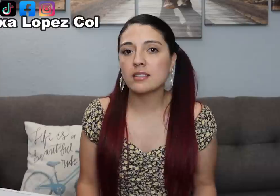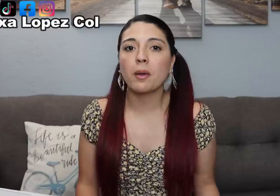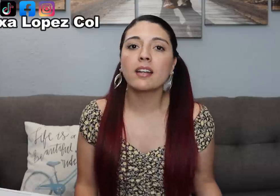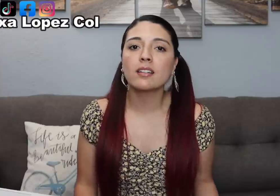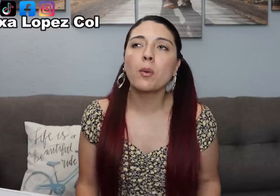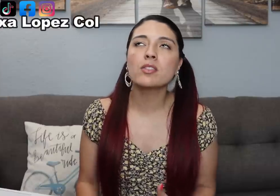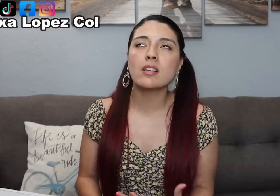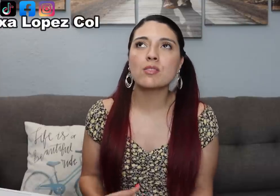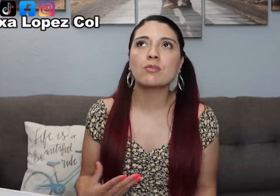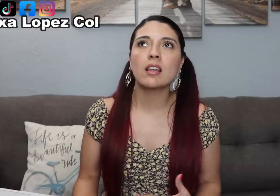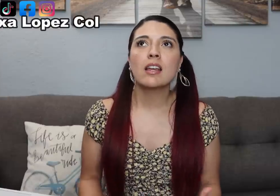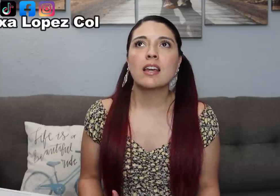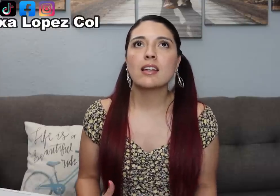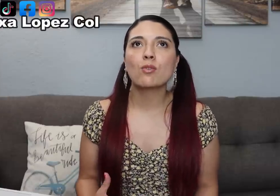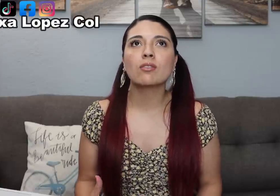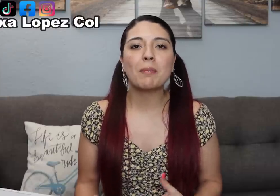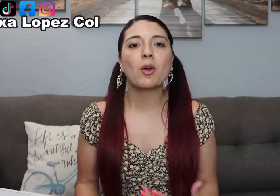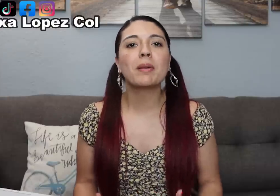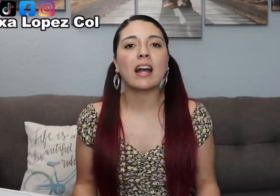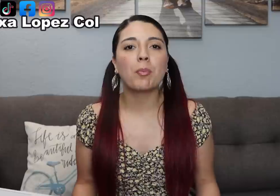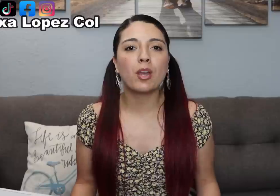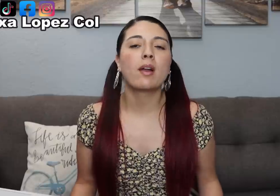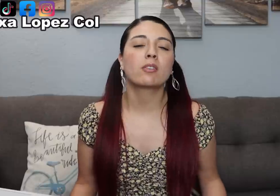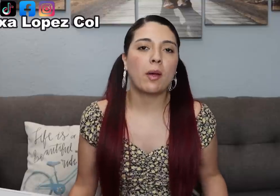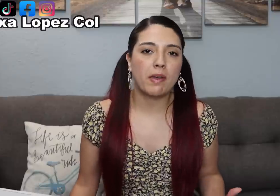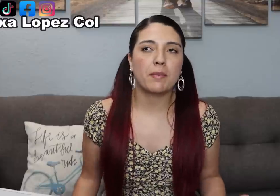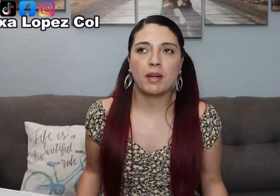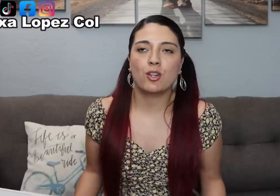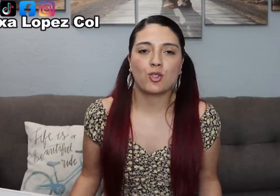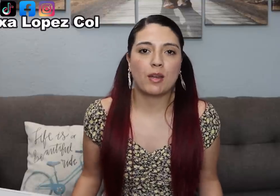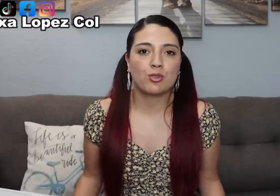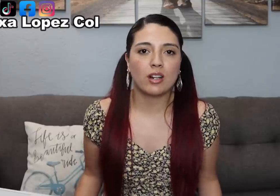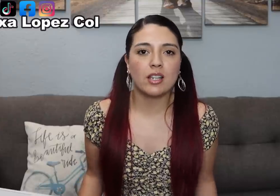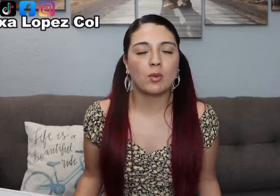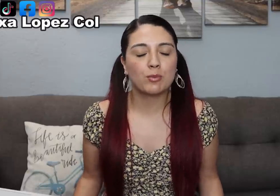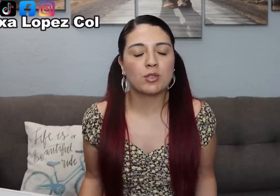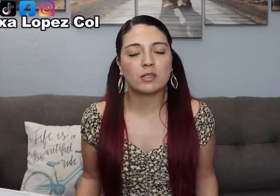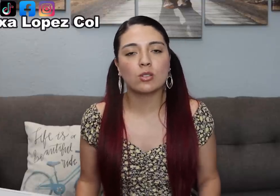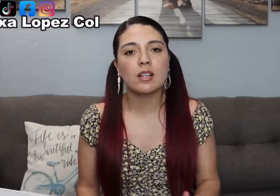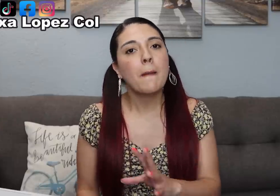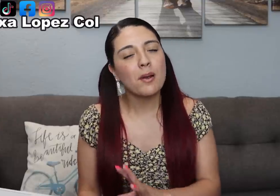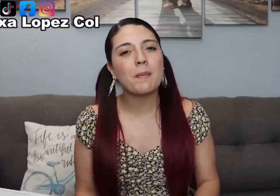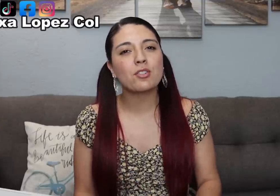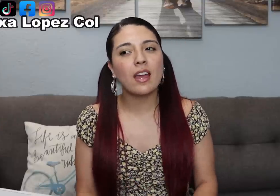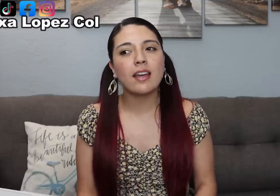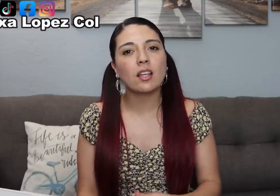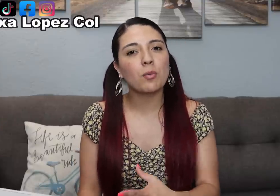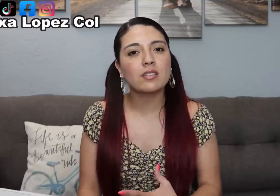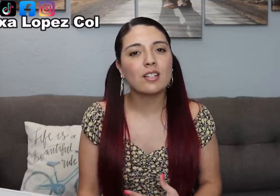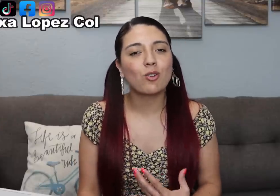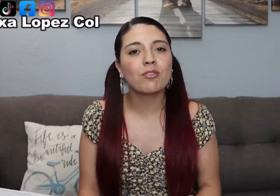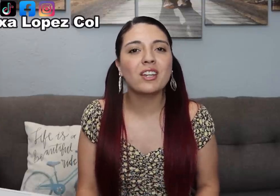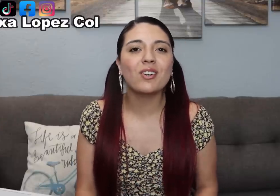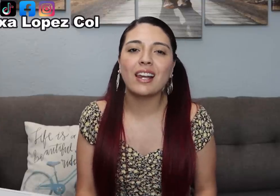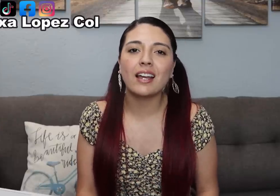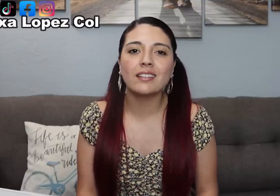sus familias y ven. Obvio, es un tema complicado porque igual todavía me imagino yo que hay mucho racismo y hay muchísimas cosas. Pero la mayoría de gente, como